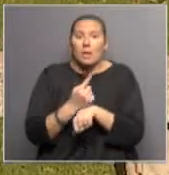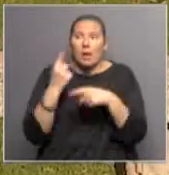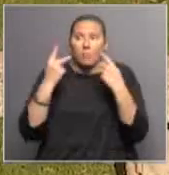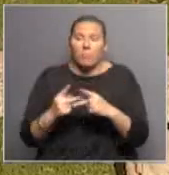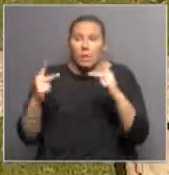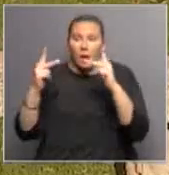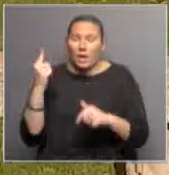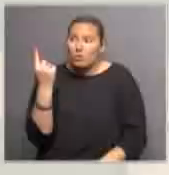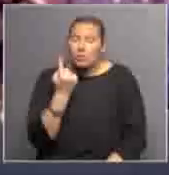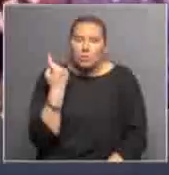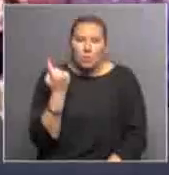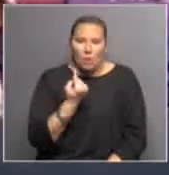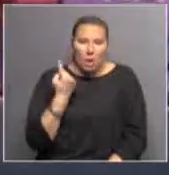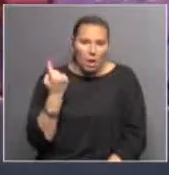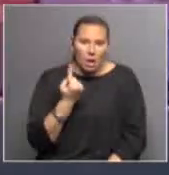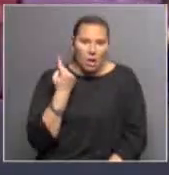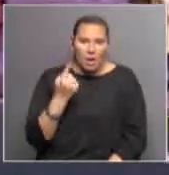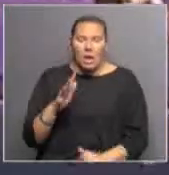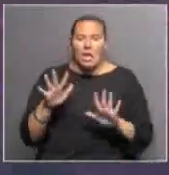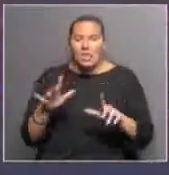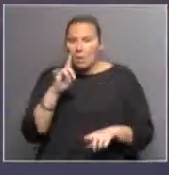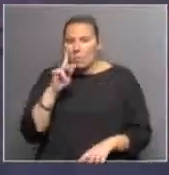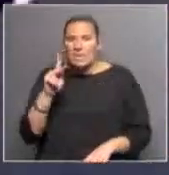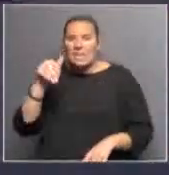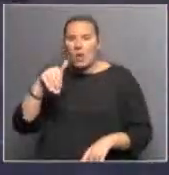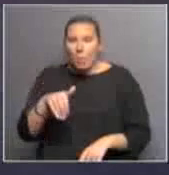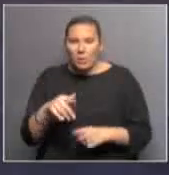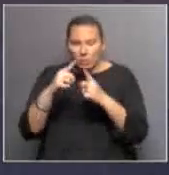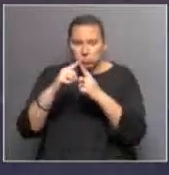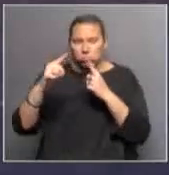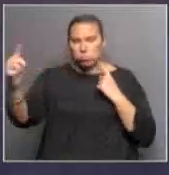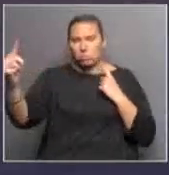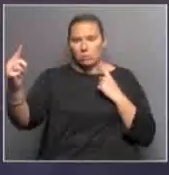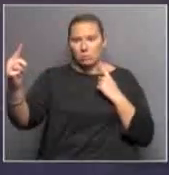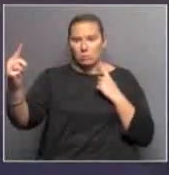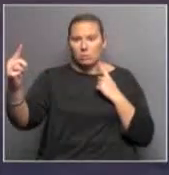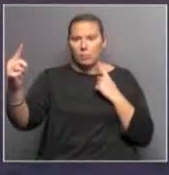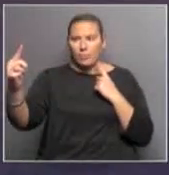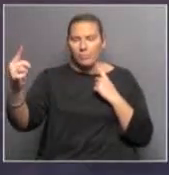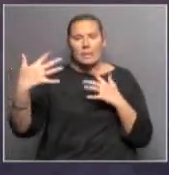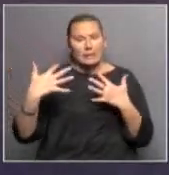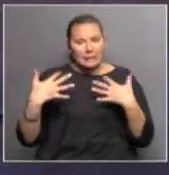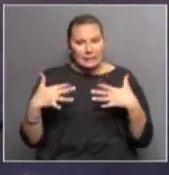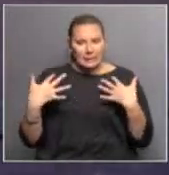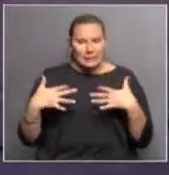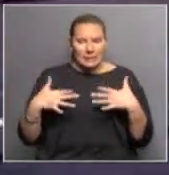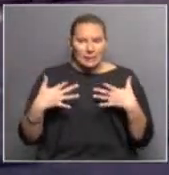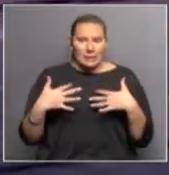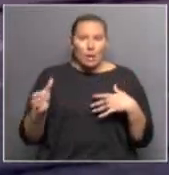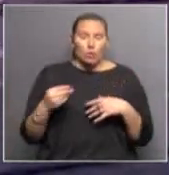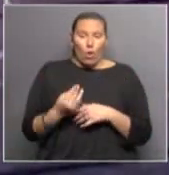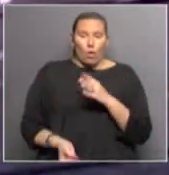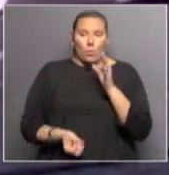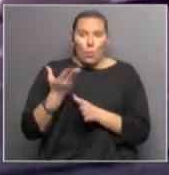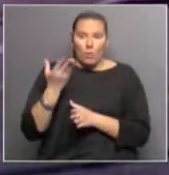exterior, sola, 10.000 kilómetros de distancia, o sea, todo